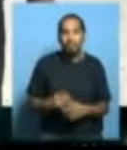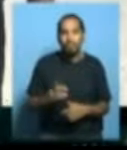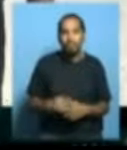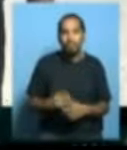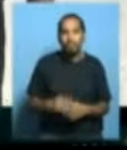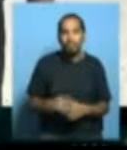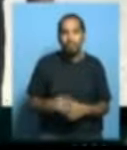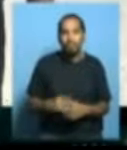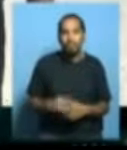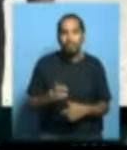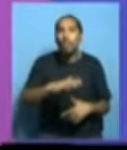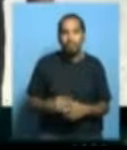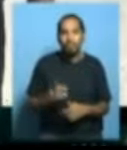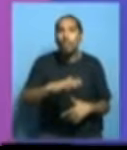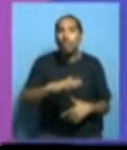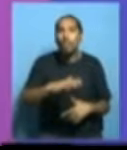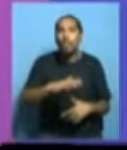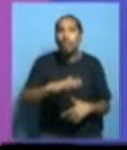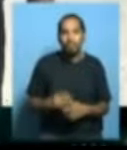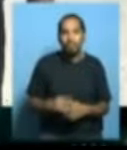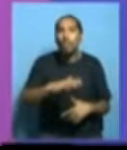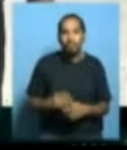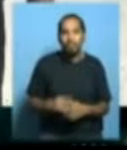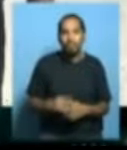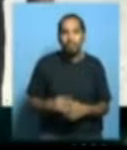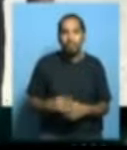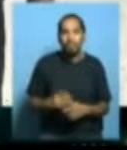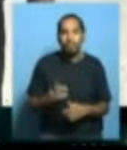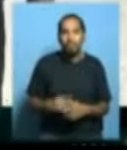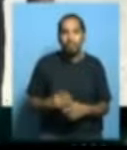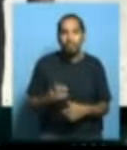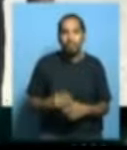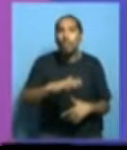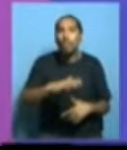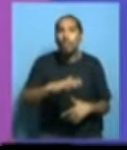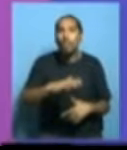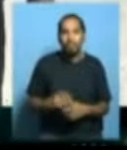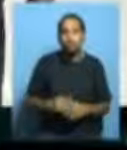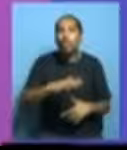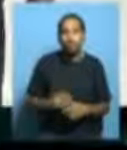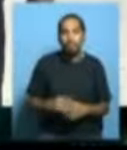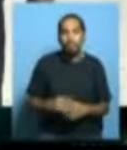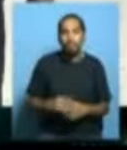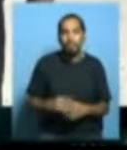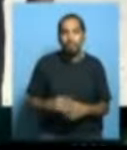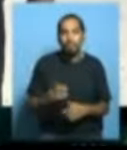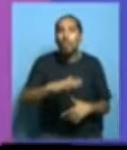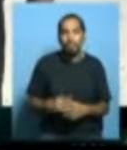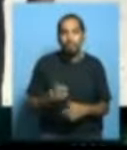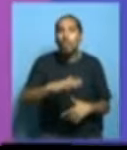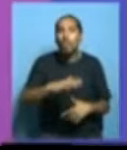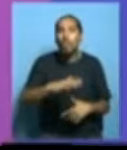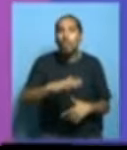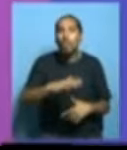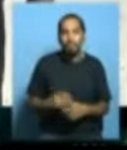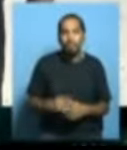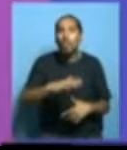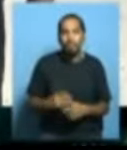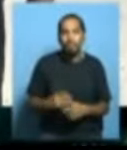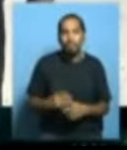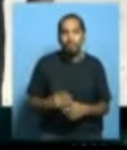el control del vehículo y por qué impactó en esta vivienda. En estos momentos lo que se acaba de hacer